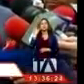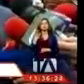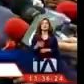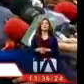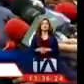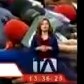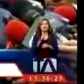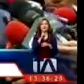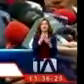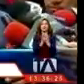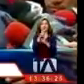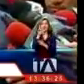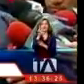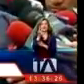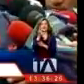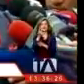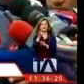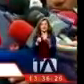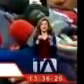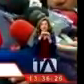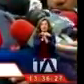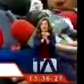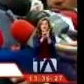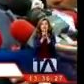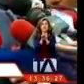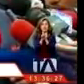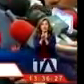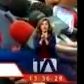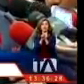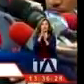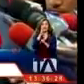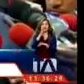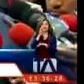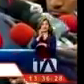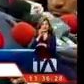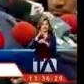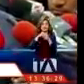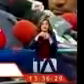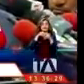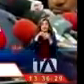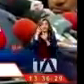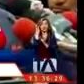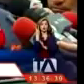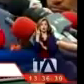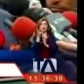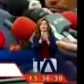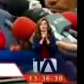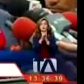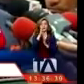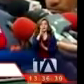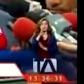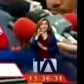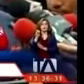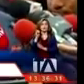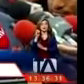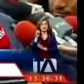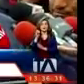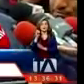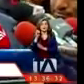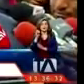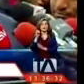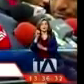3 transferencias y depósitos que se han realizado de $60 cada uno y 2 depósitos de $60 a